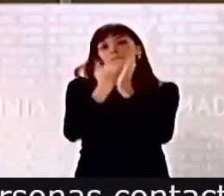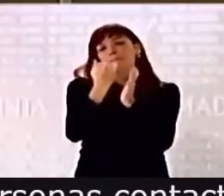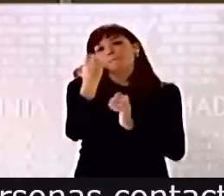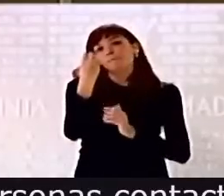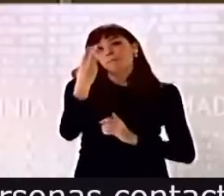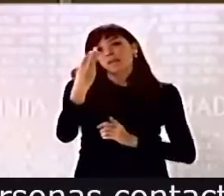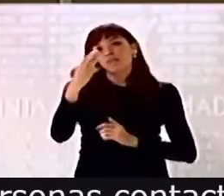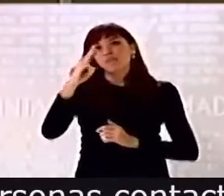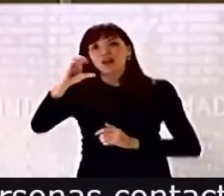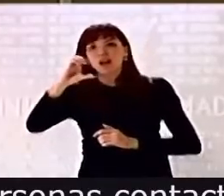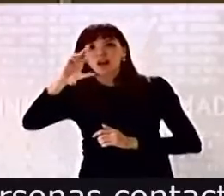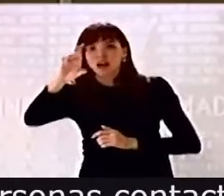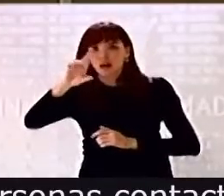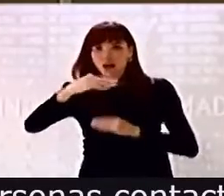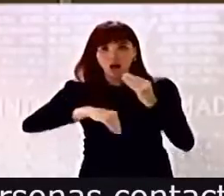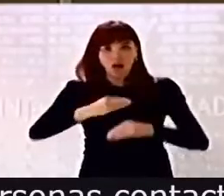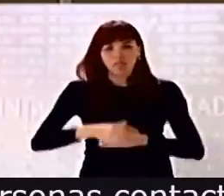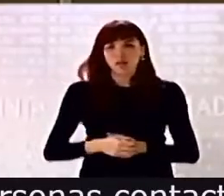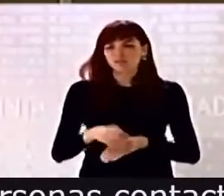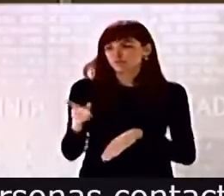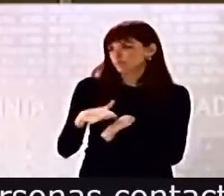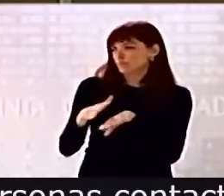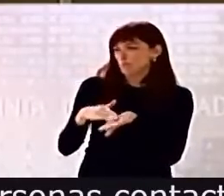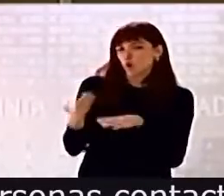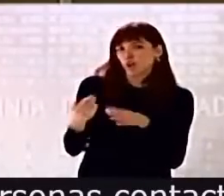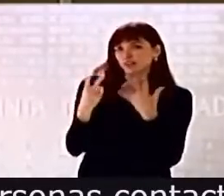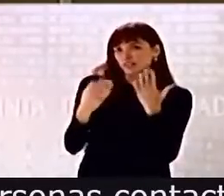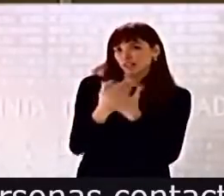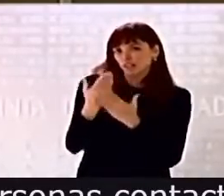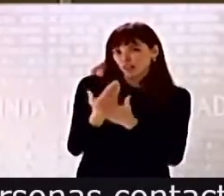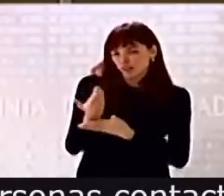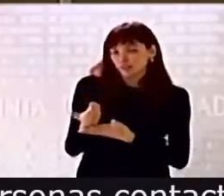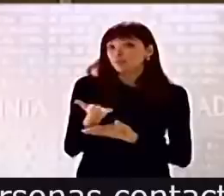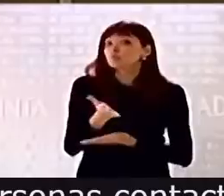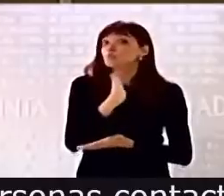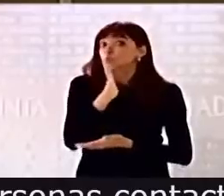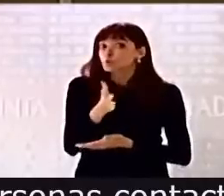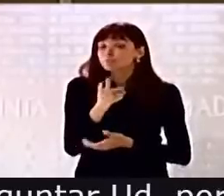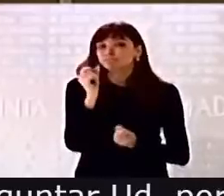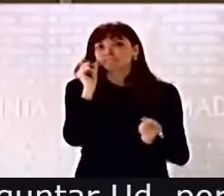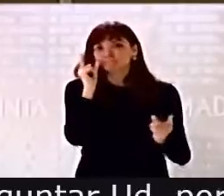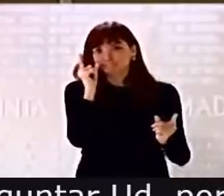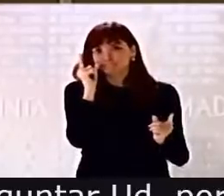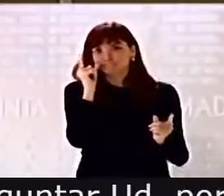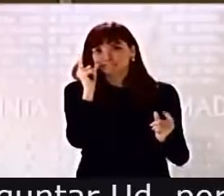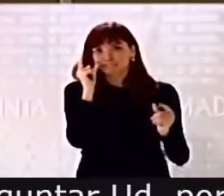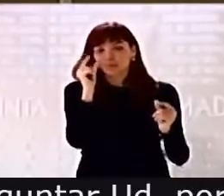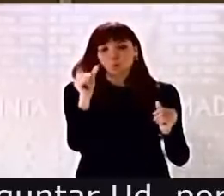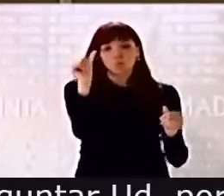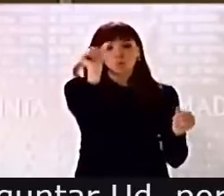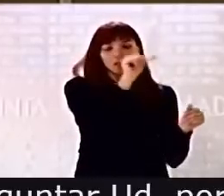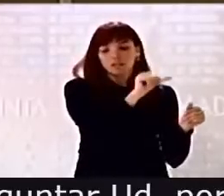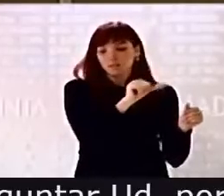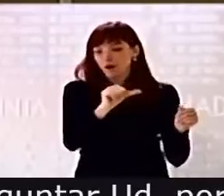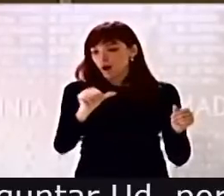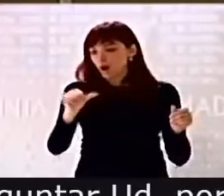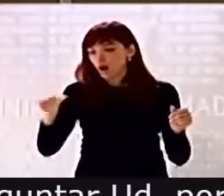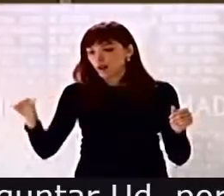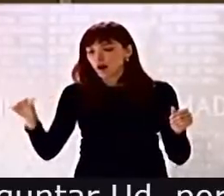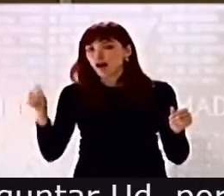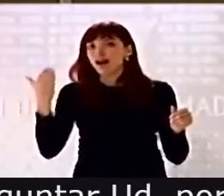Y me puede preguntar usted, ¿y por qué a los 7 días? Pues porque a los 7 días ha pasado el periodo ventana